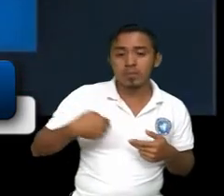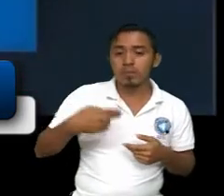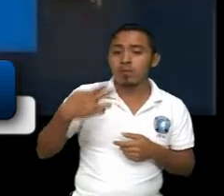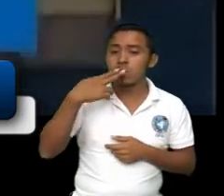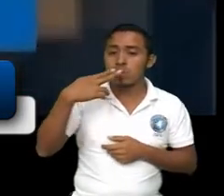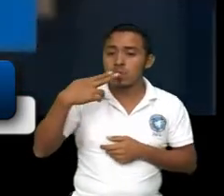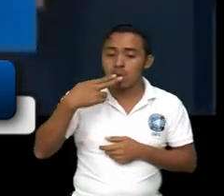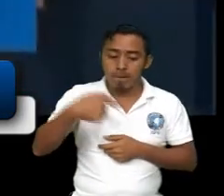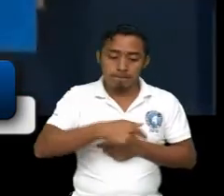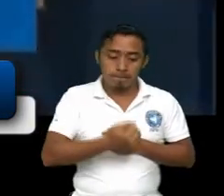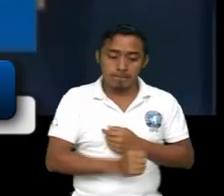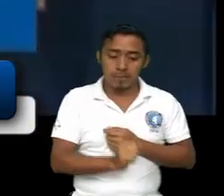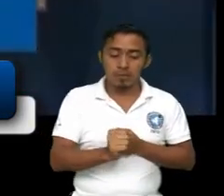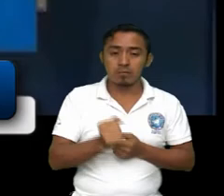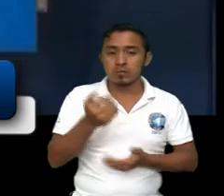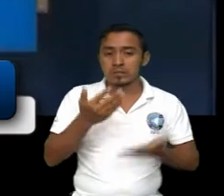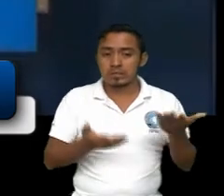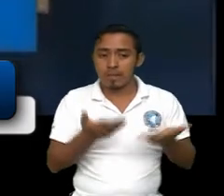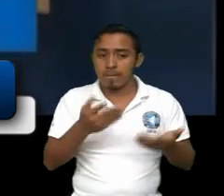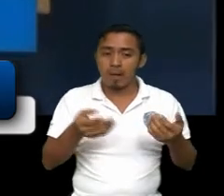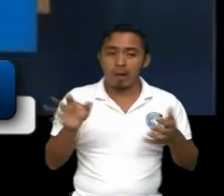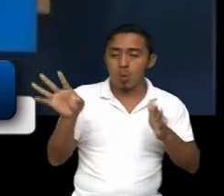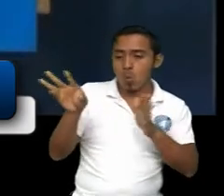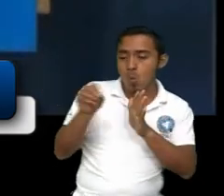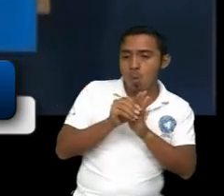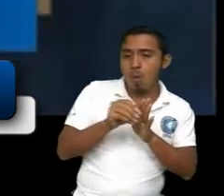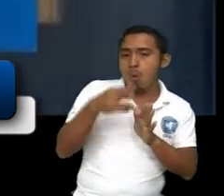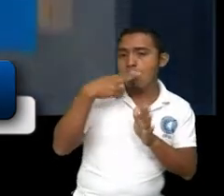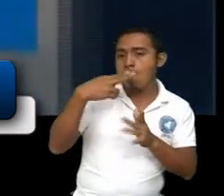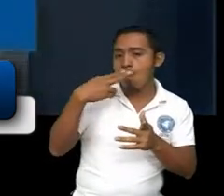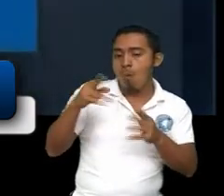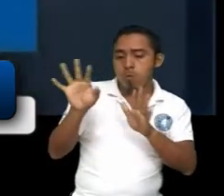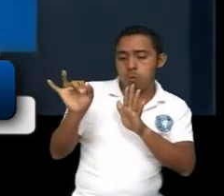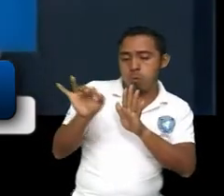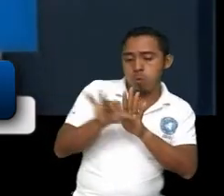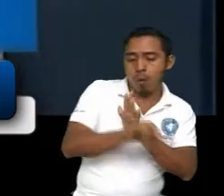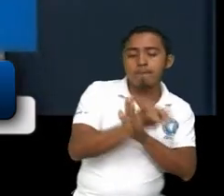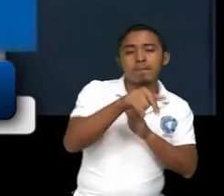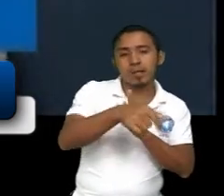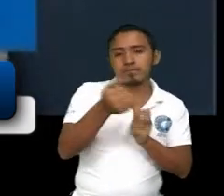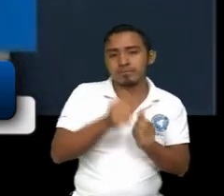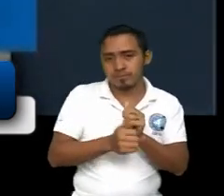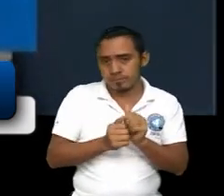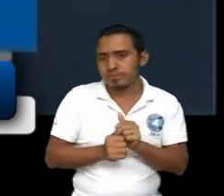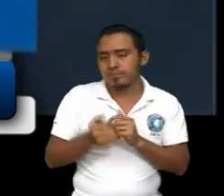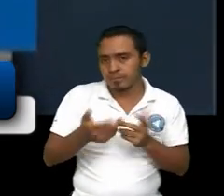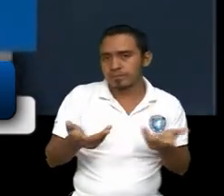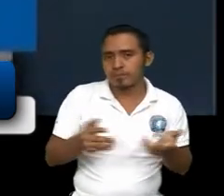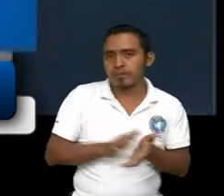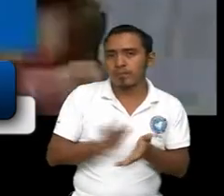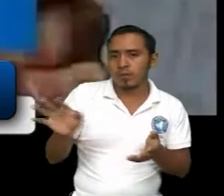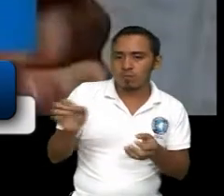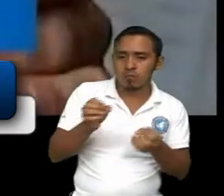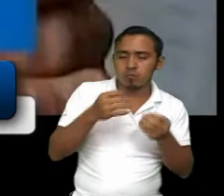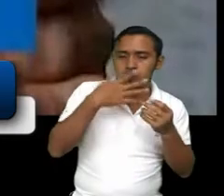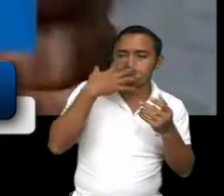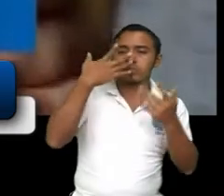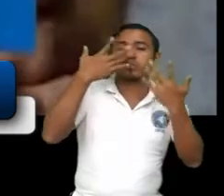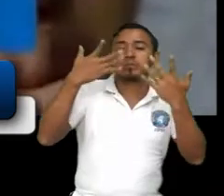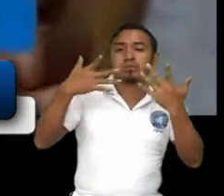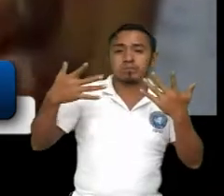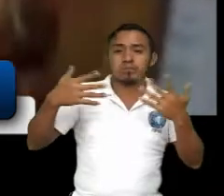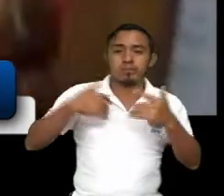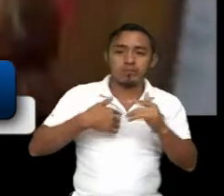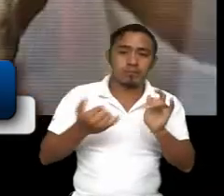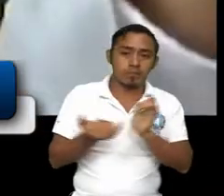y tengo a mi hijo y lo estoy exponiendo al humo del cigarro el cigarro el humo verdad que le afecta a ellos